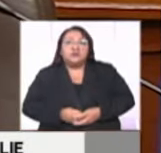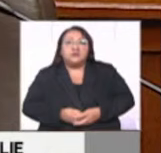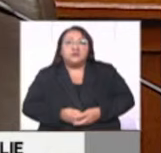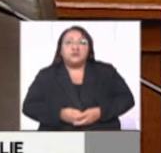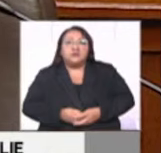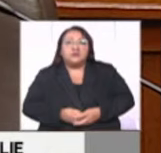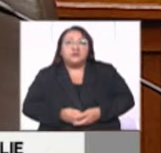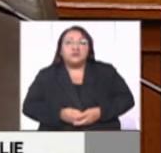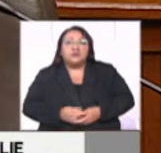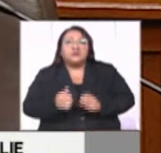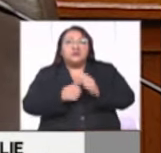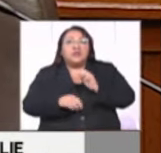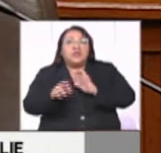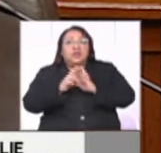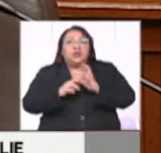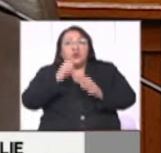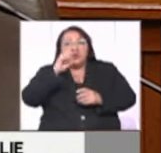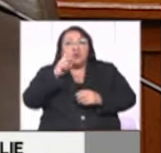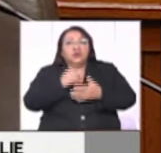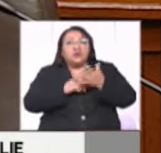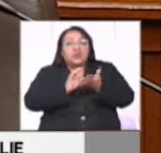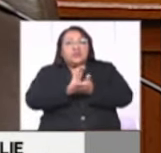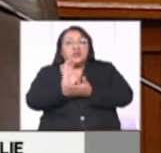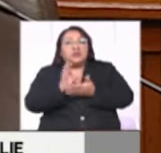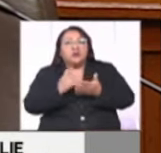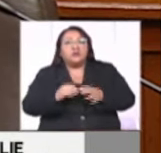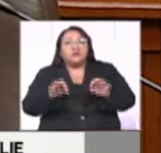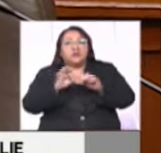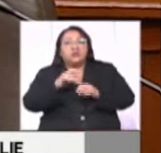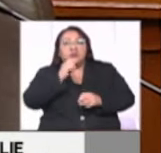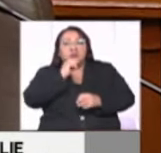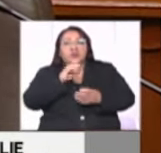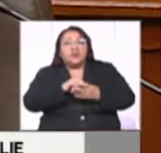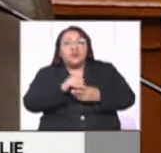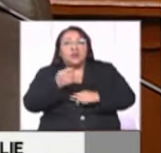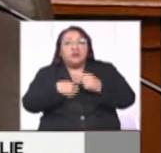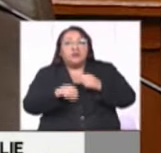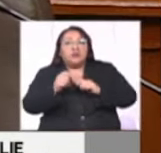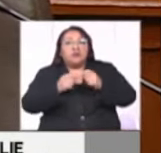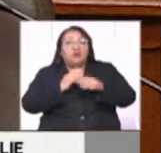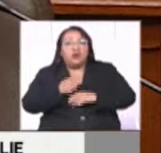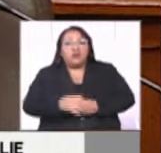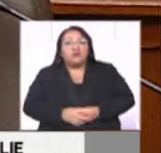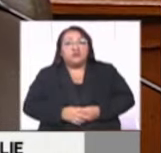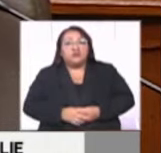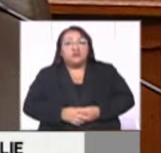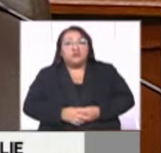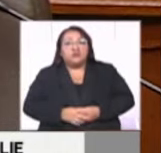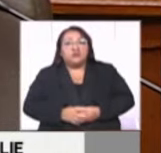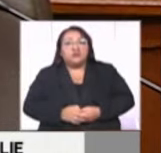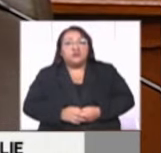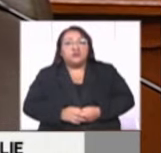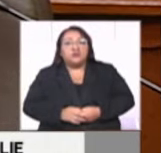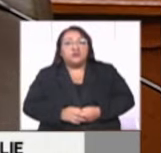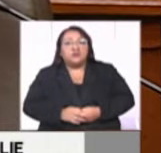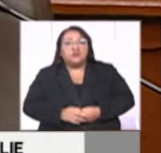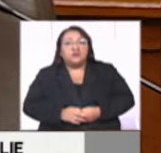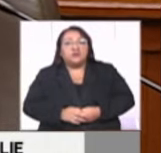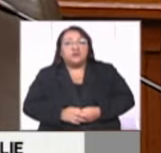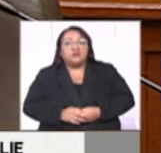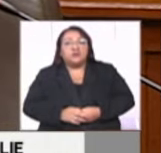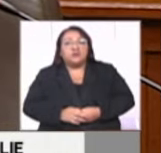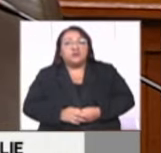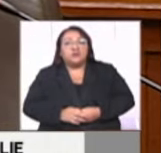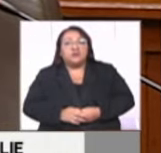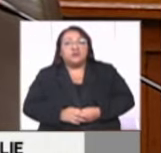Cusco, que rechazaron la medida de privatización de la venta de boletos, que con indicios de corrupción se